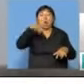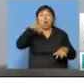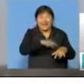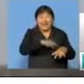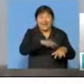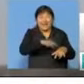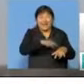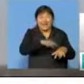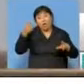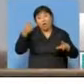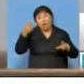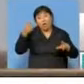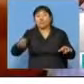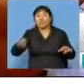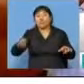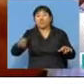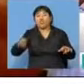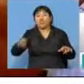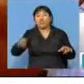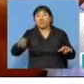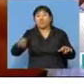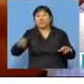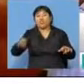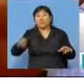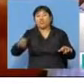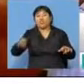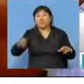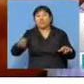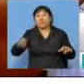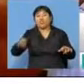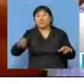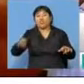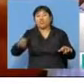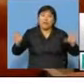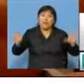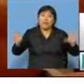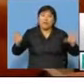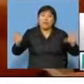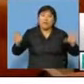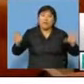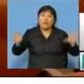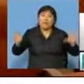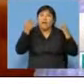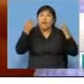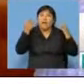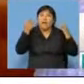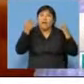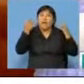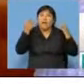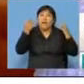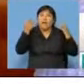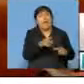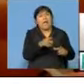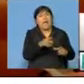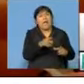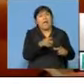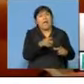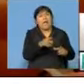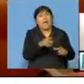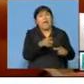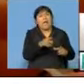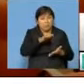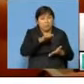¿En qué etapa se encuentra la langosta? Y bueno, tenemos en adulto, todavía está en adulto, tenemos adultos inmaduros que ya